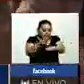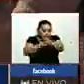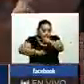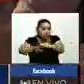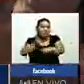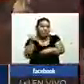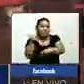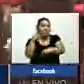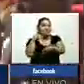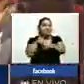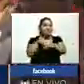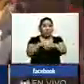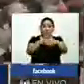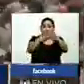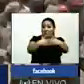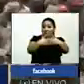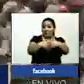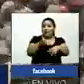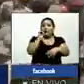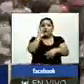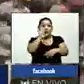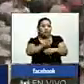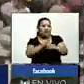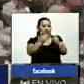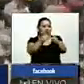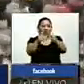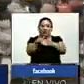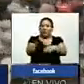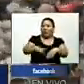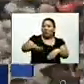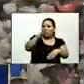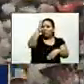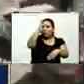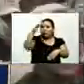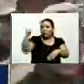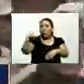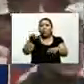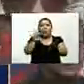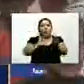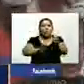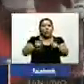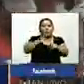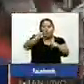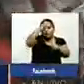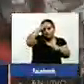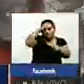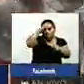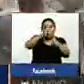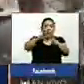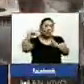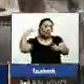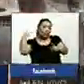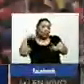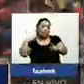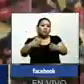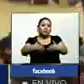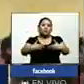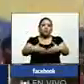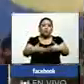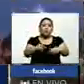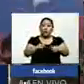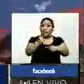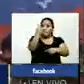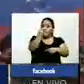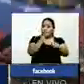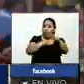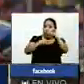transacciones. Las entidades penalizadas se encuentran en varios países, algunos de la región como México, Colombia y Panamá. Un alto funcionario